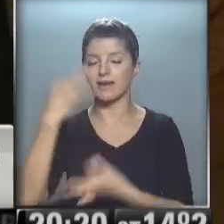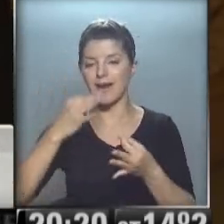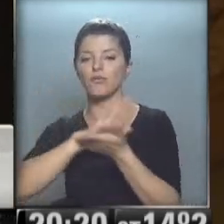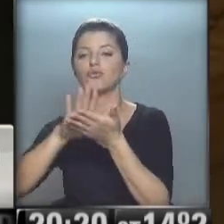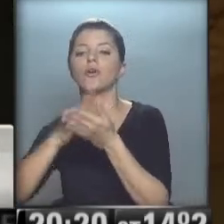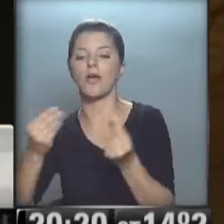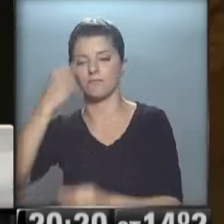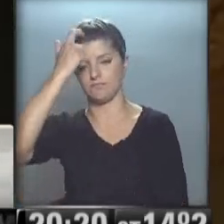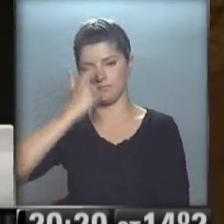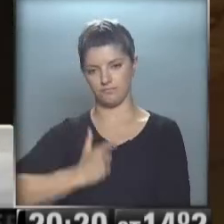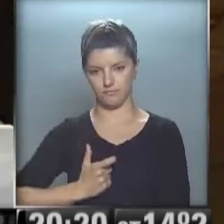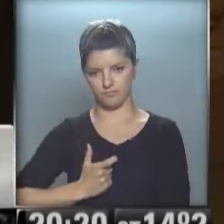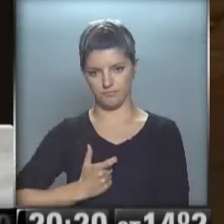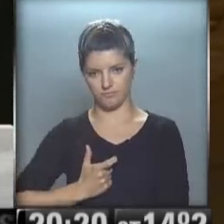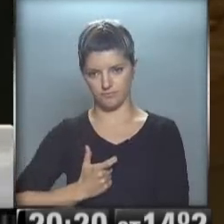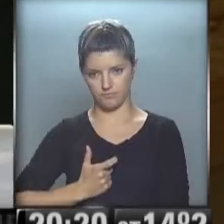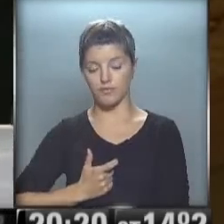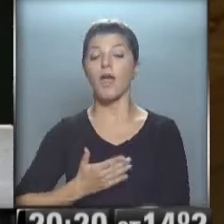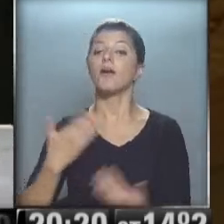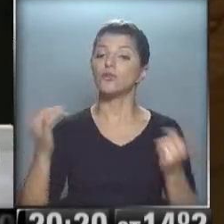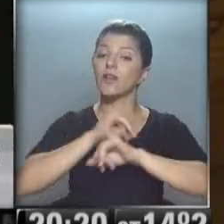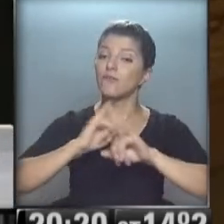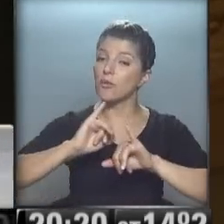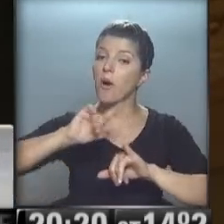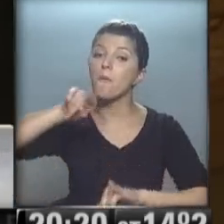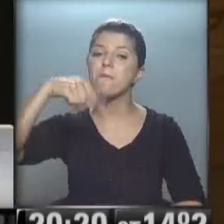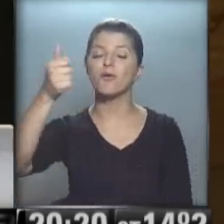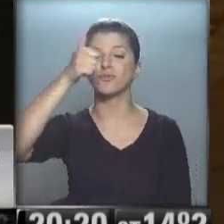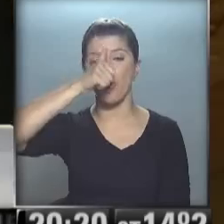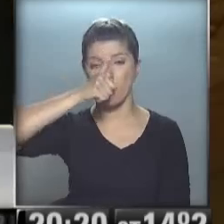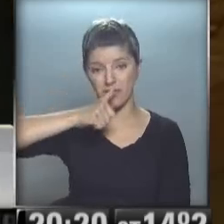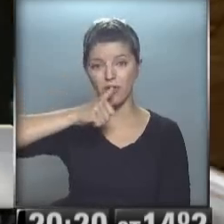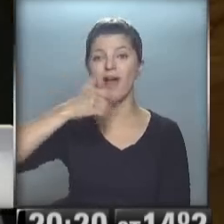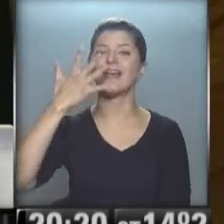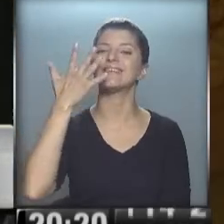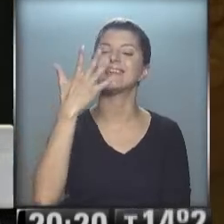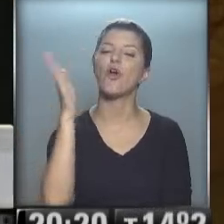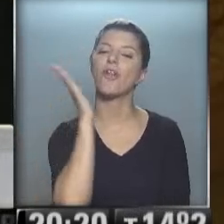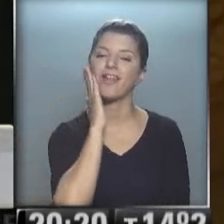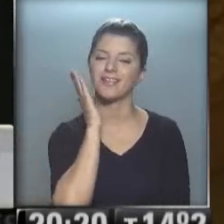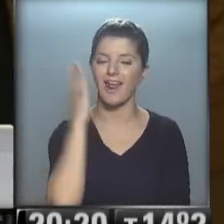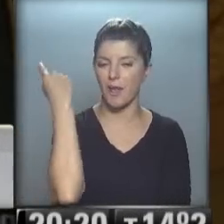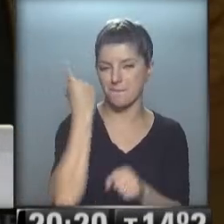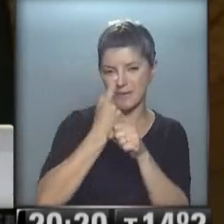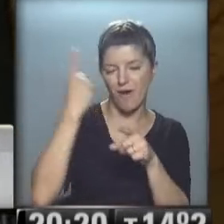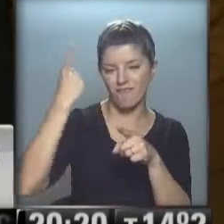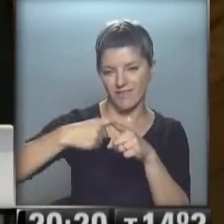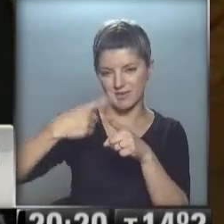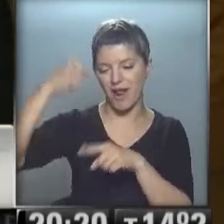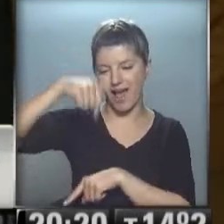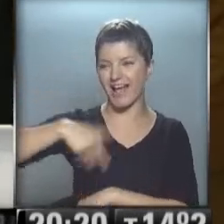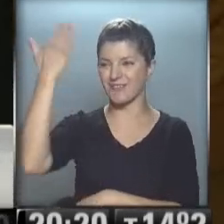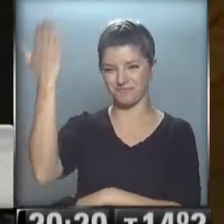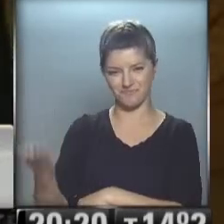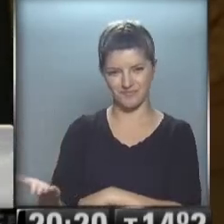realmente. Les anunciamos entonces el próximo domingo a las 17, primer festival aquí del maestro